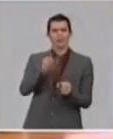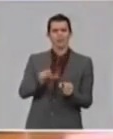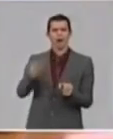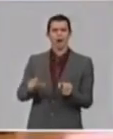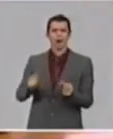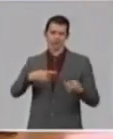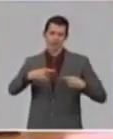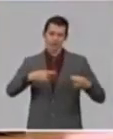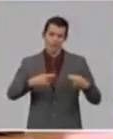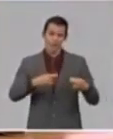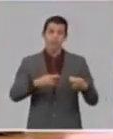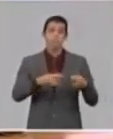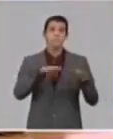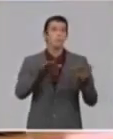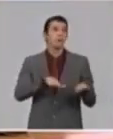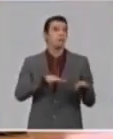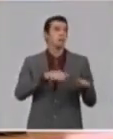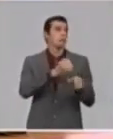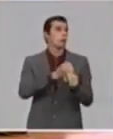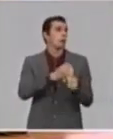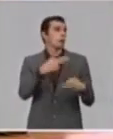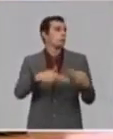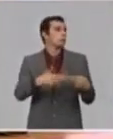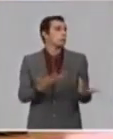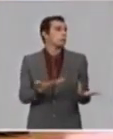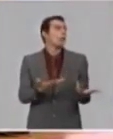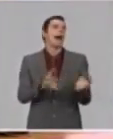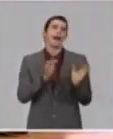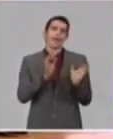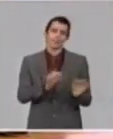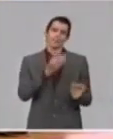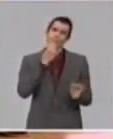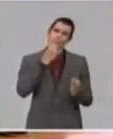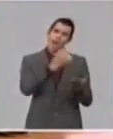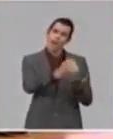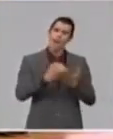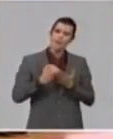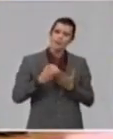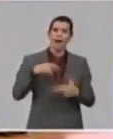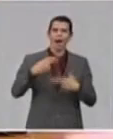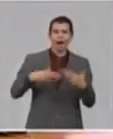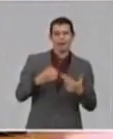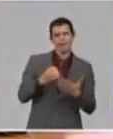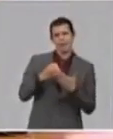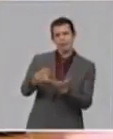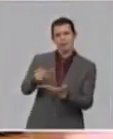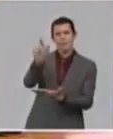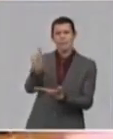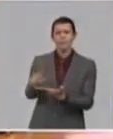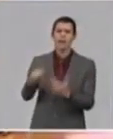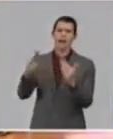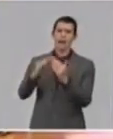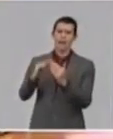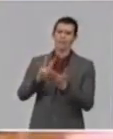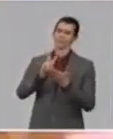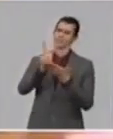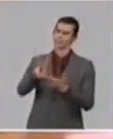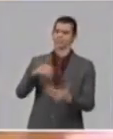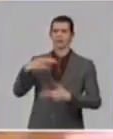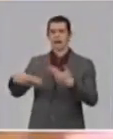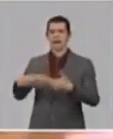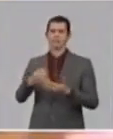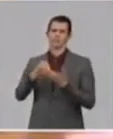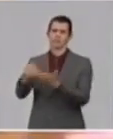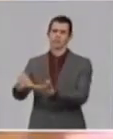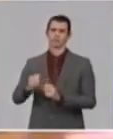que ha habido un reordenamiento del comercio. Eso es una fuente para que esos trabajadores puedan laborar. Los trabajadores que están interruptos y que